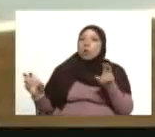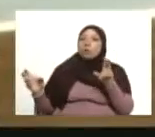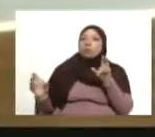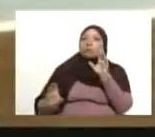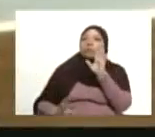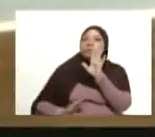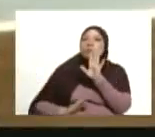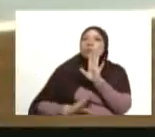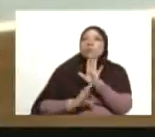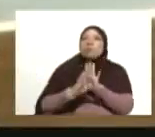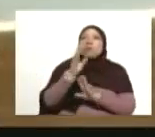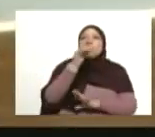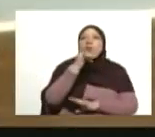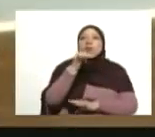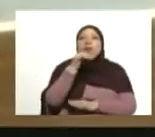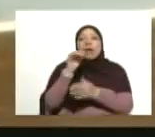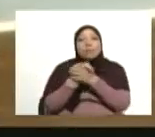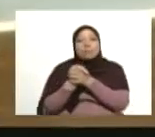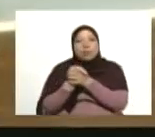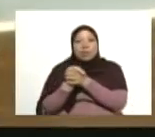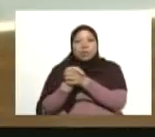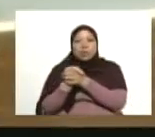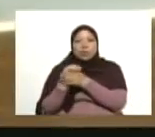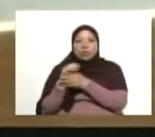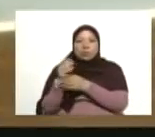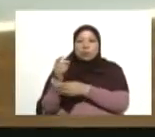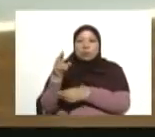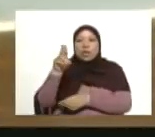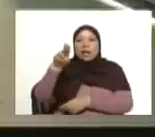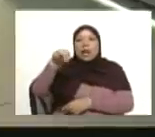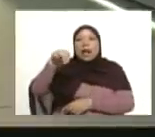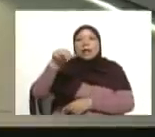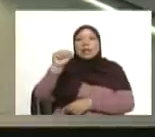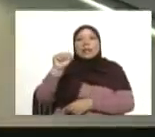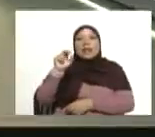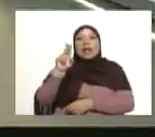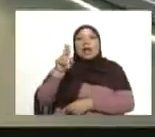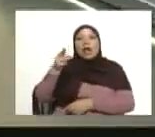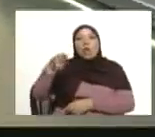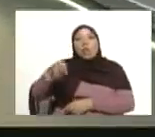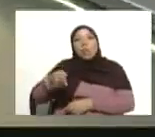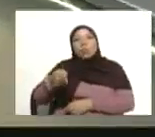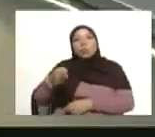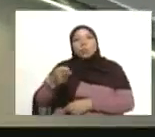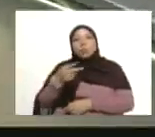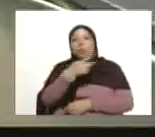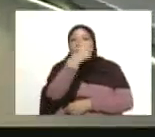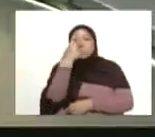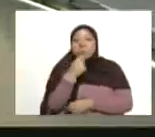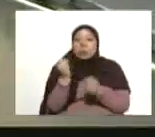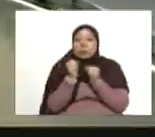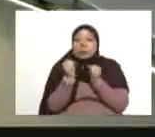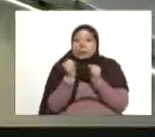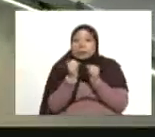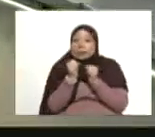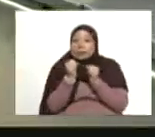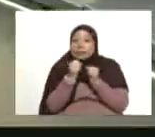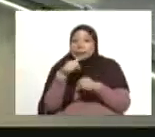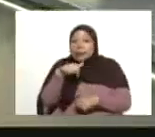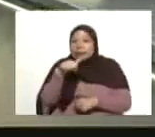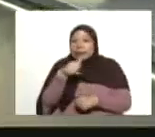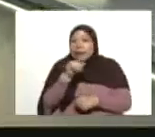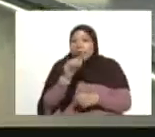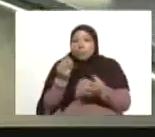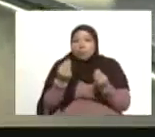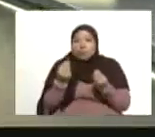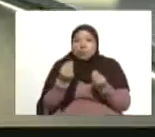increíble. Aquí tenemos a Nahum. Nahum, acércate, chico. Nahum, te veo ahí como petrificado con el frío. Acércate, Nahum. Esto